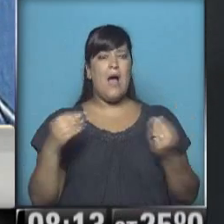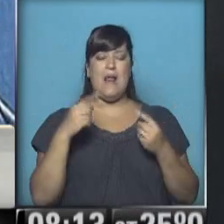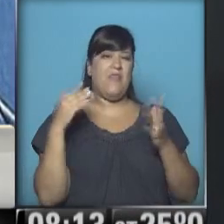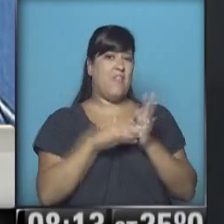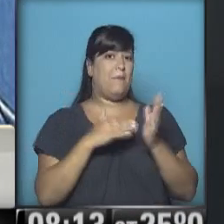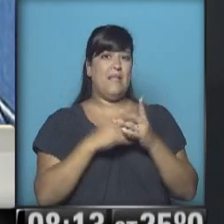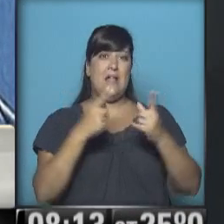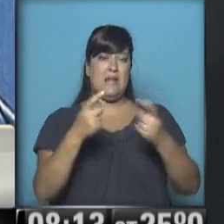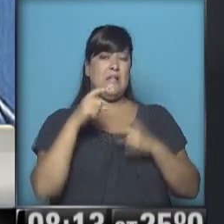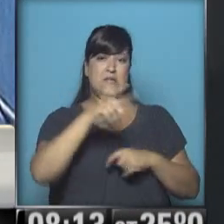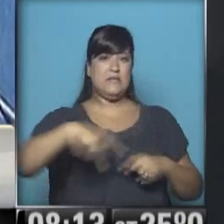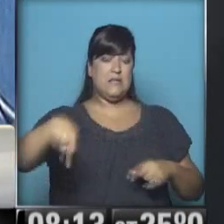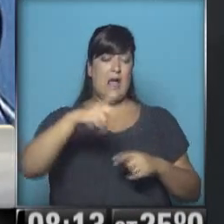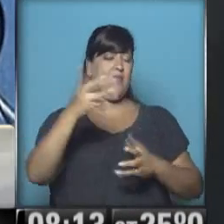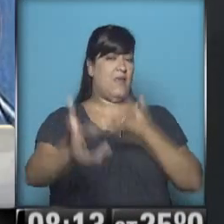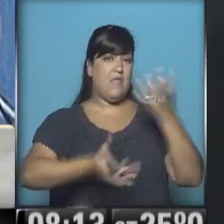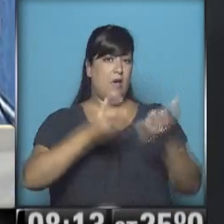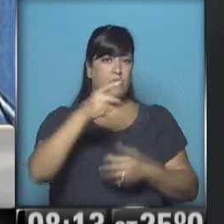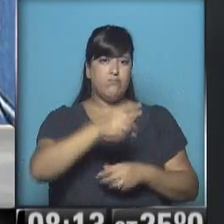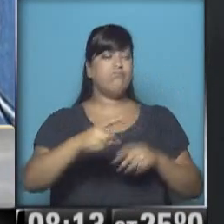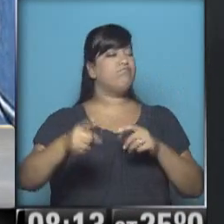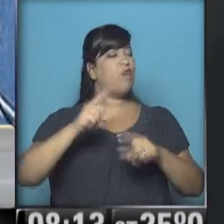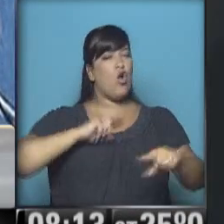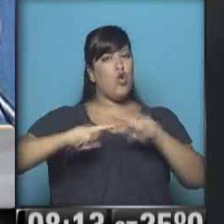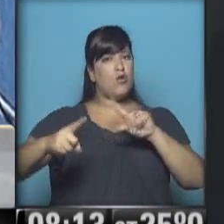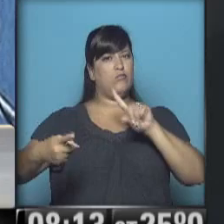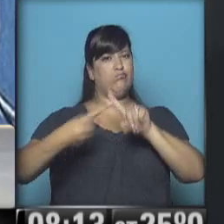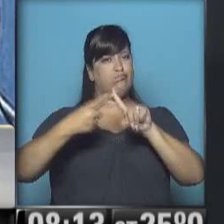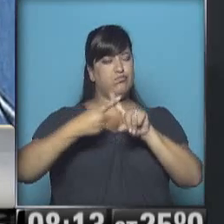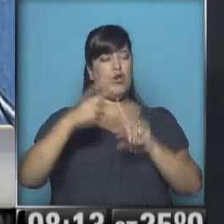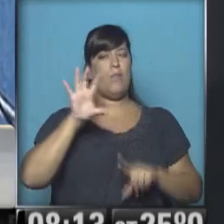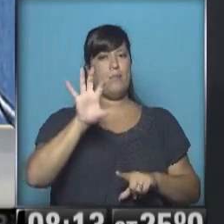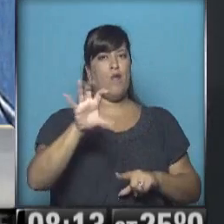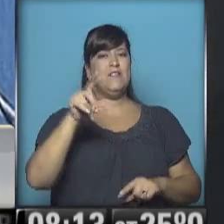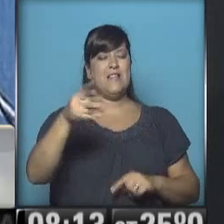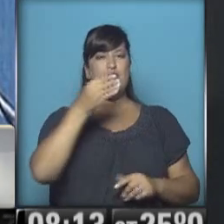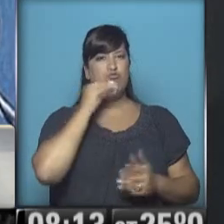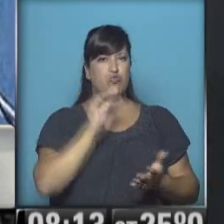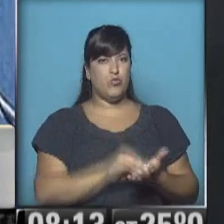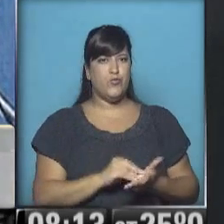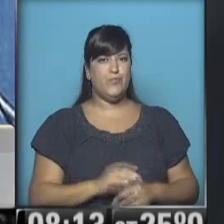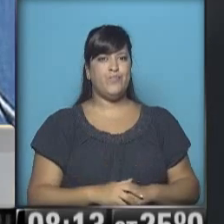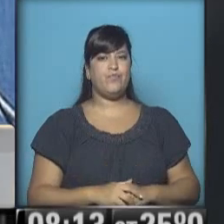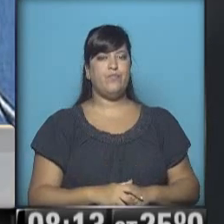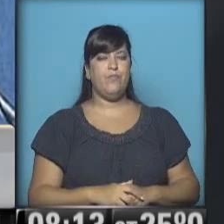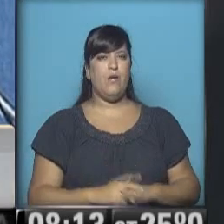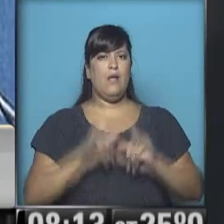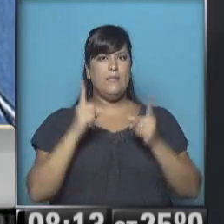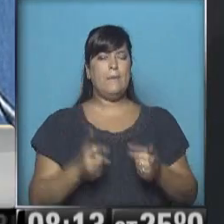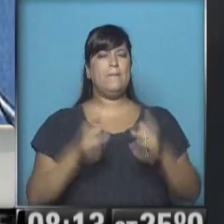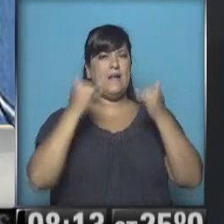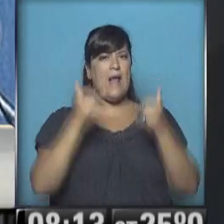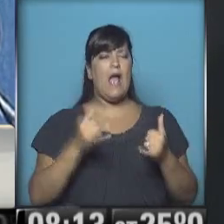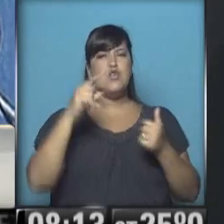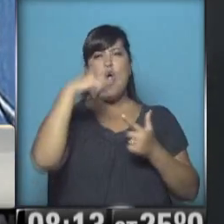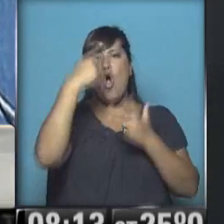necesidades y a las demandas existentes, en directa coordinación con la provincia. Hay también un despliegue de